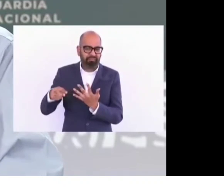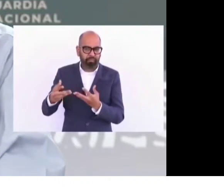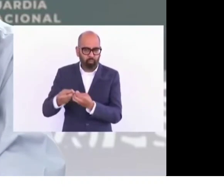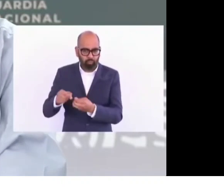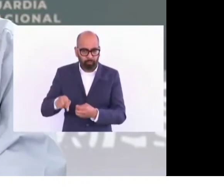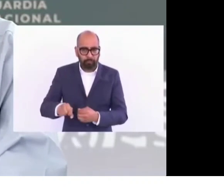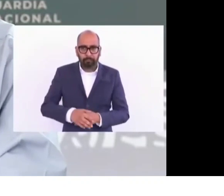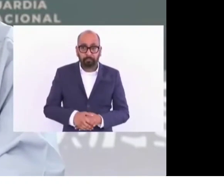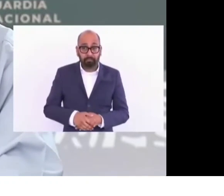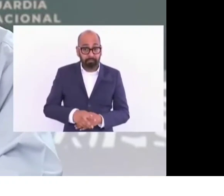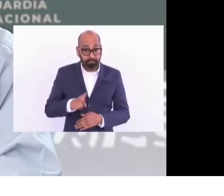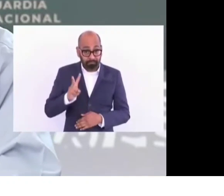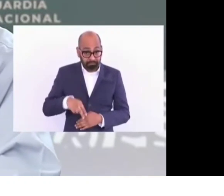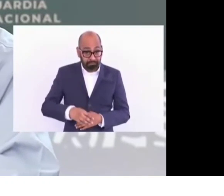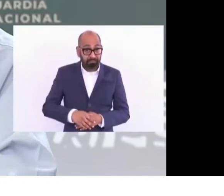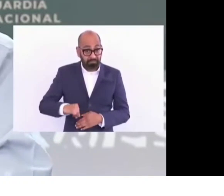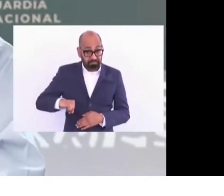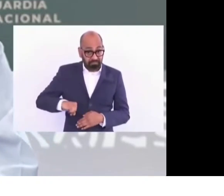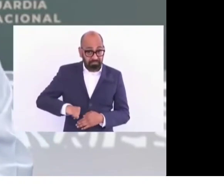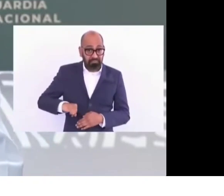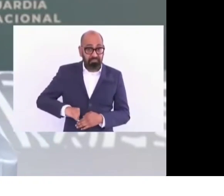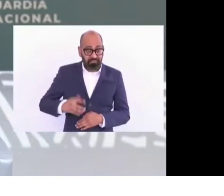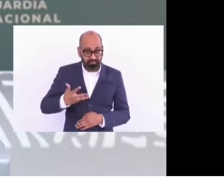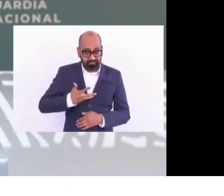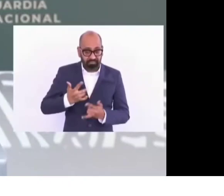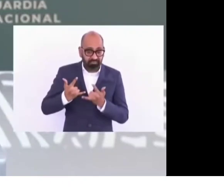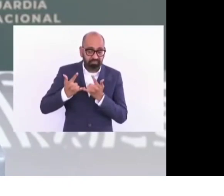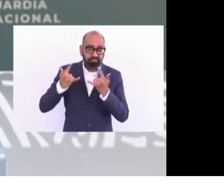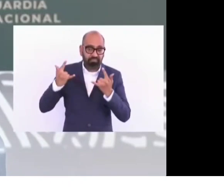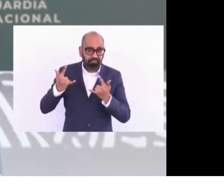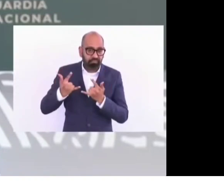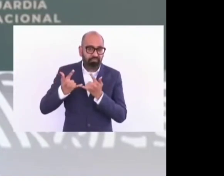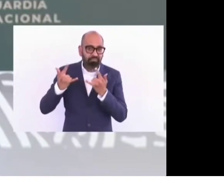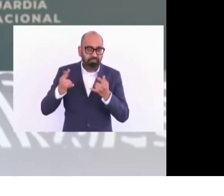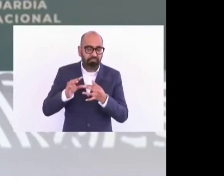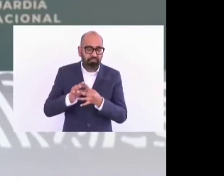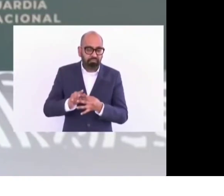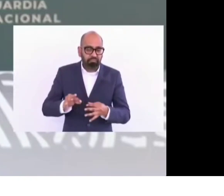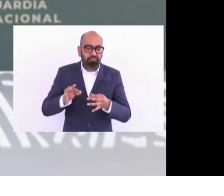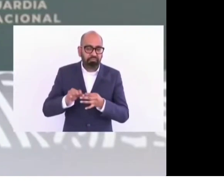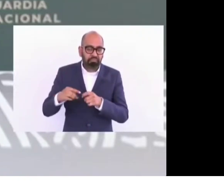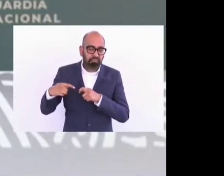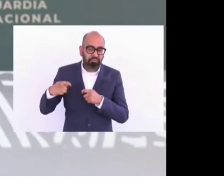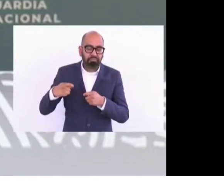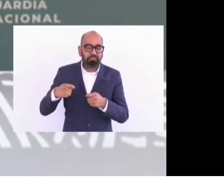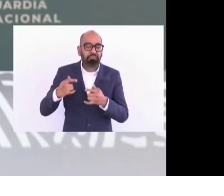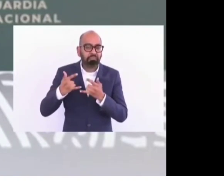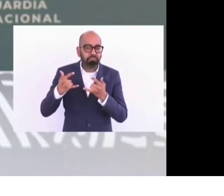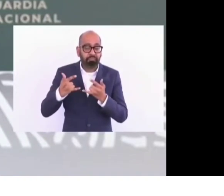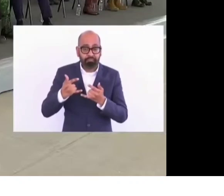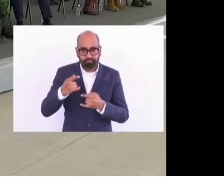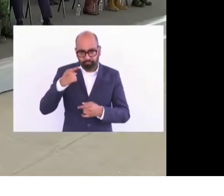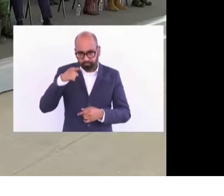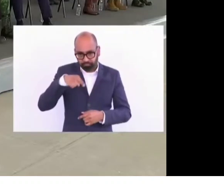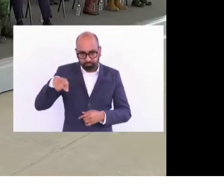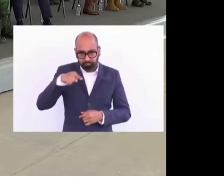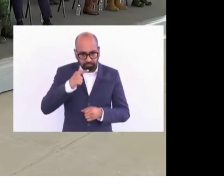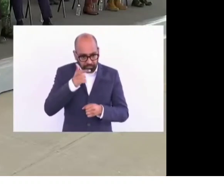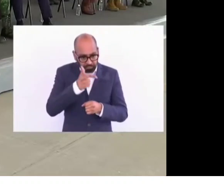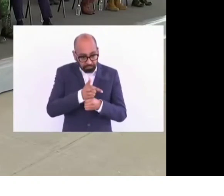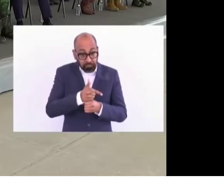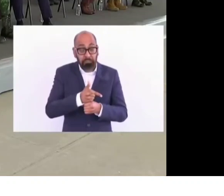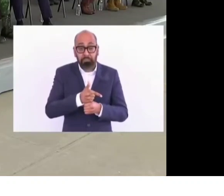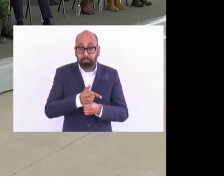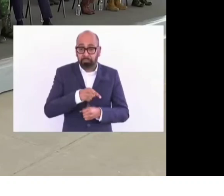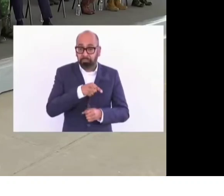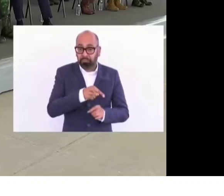interesante lo que se cuenta, para que vean cómo era Mújica, de que